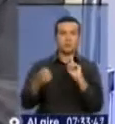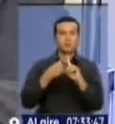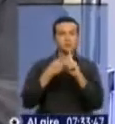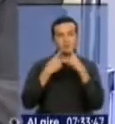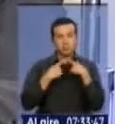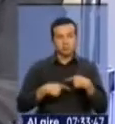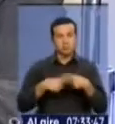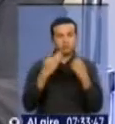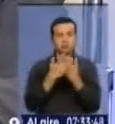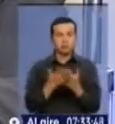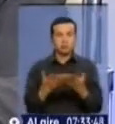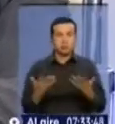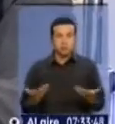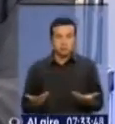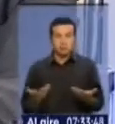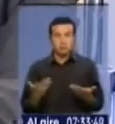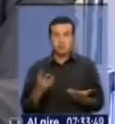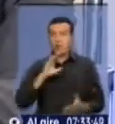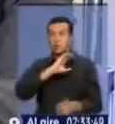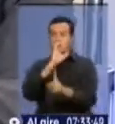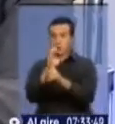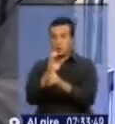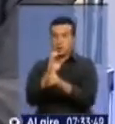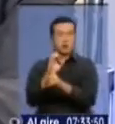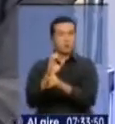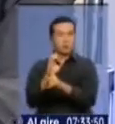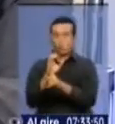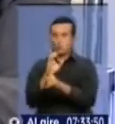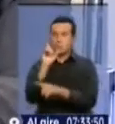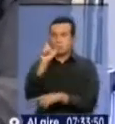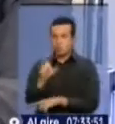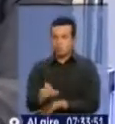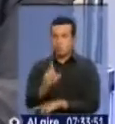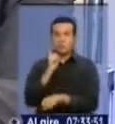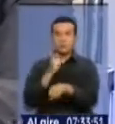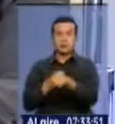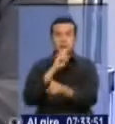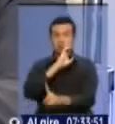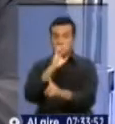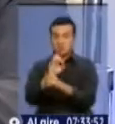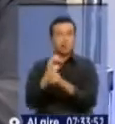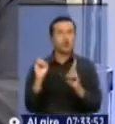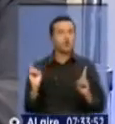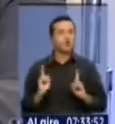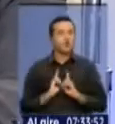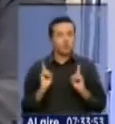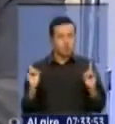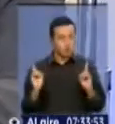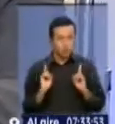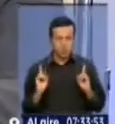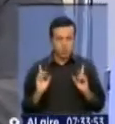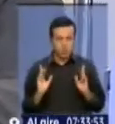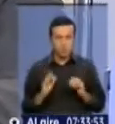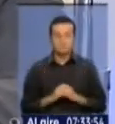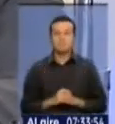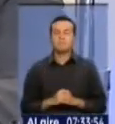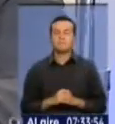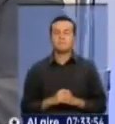que aquí no hay una crítica hacia una persona en particular no hacía